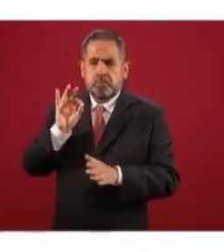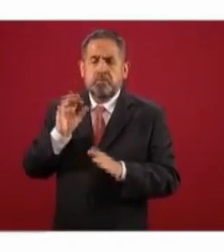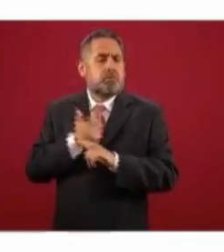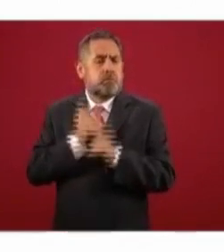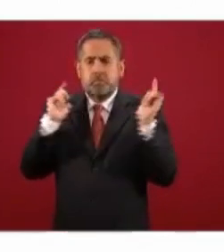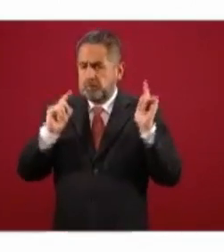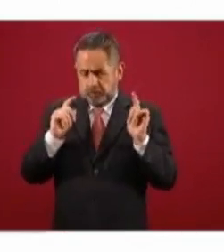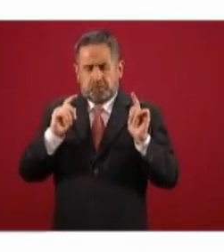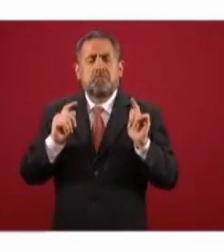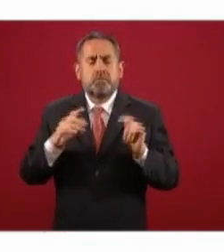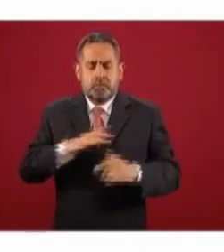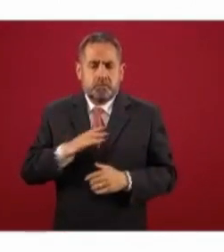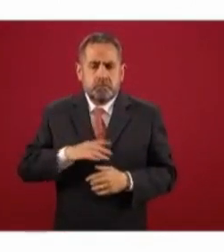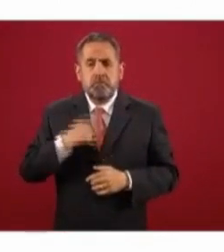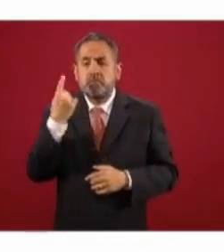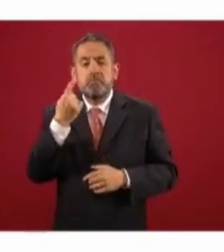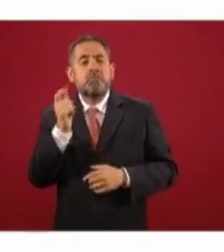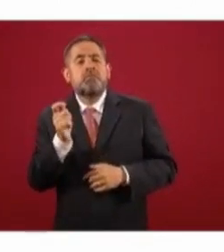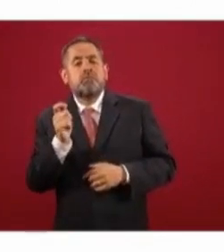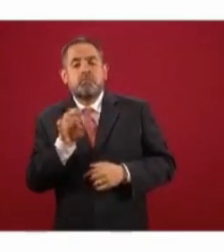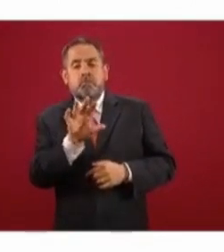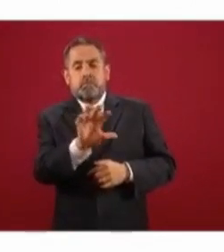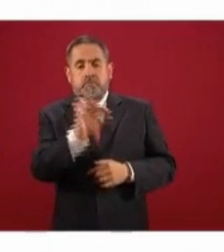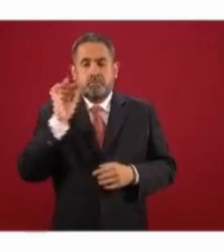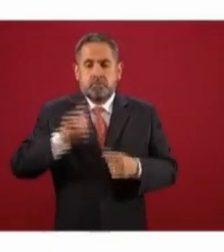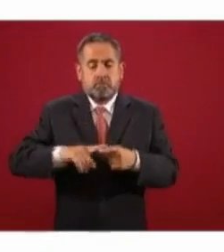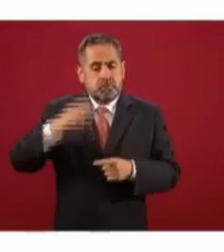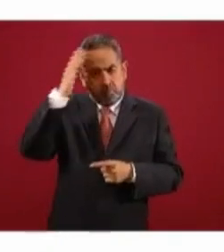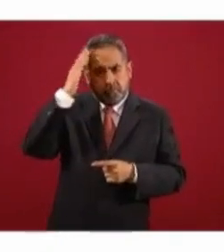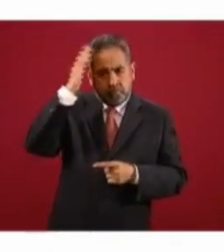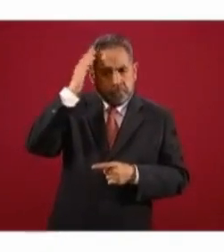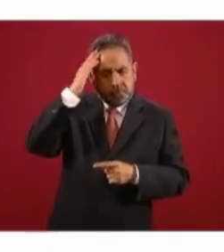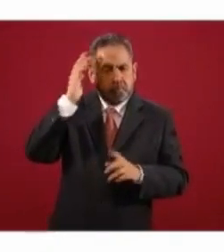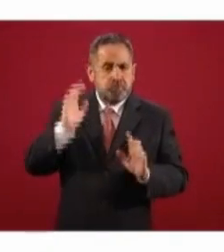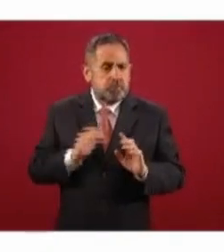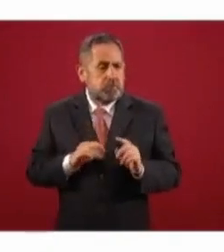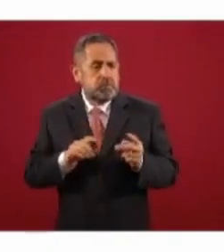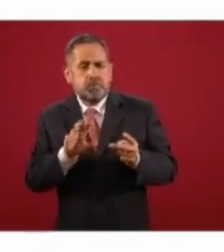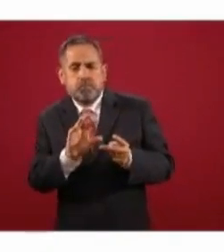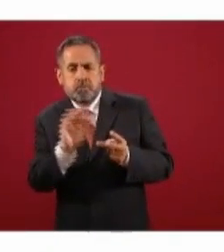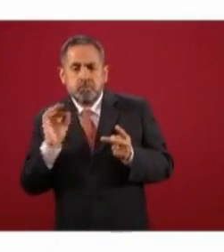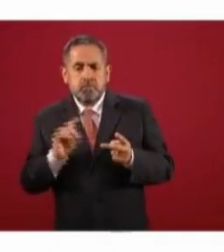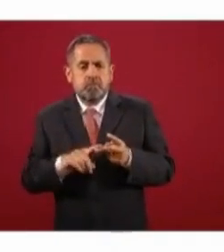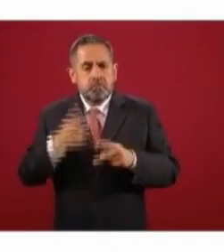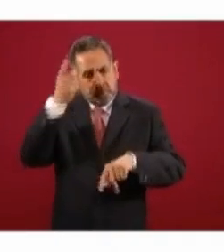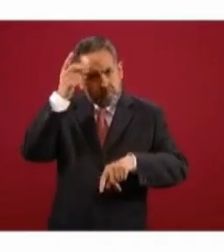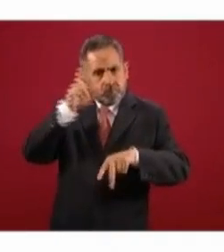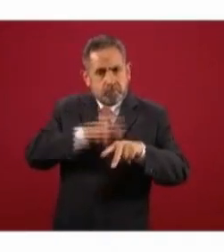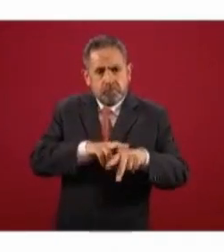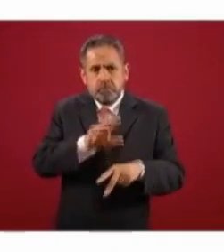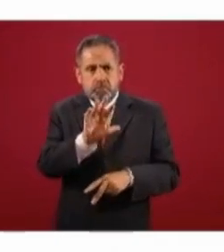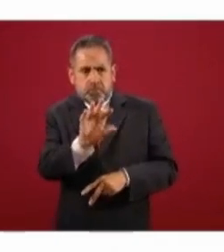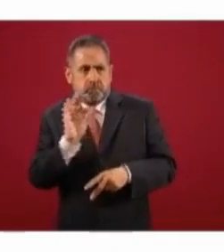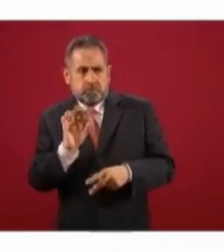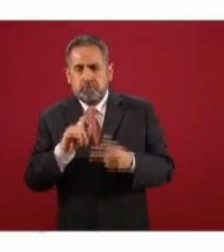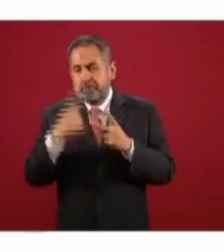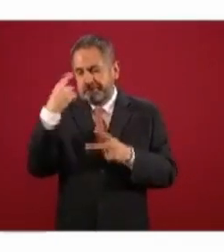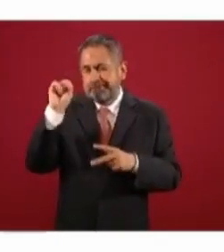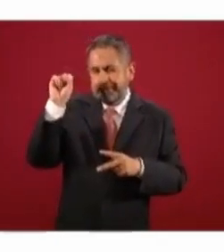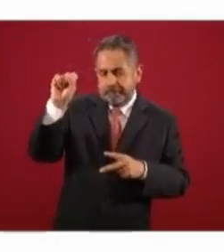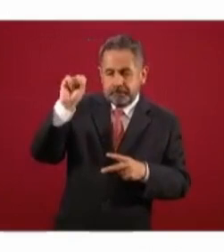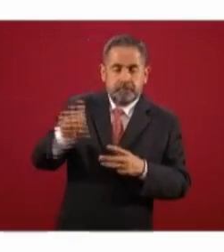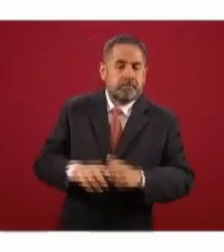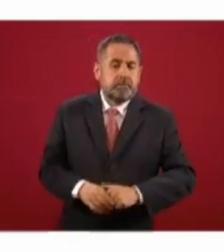El primero, para la elección de dirigentes, para la elección de directivas sindicales.